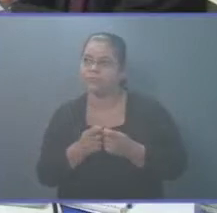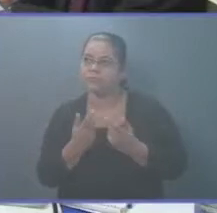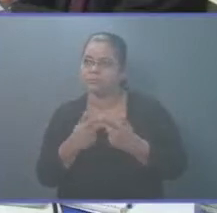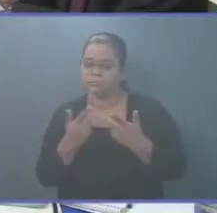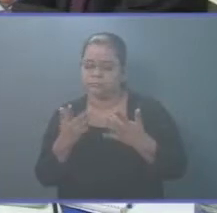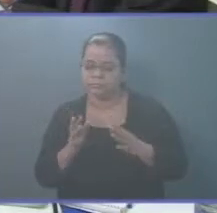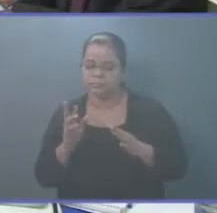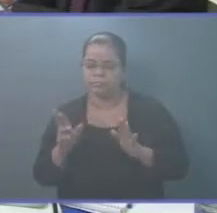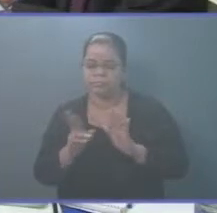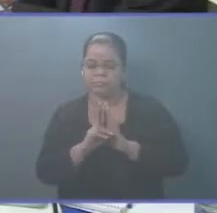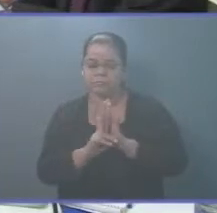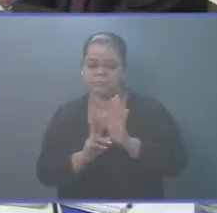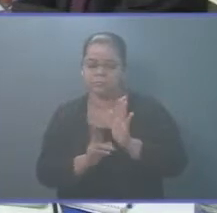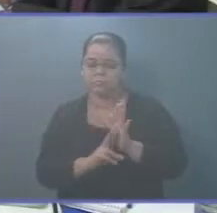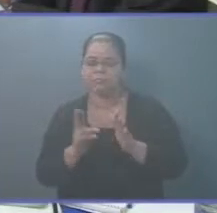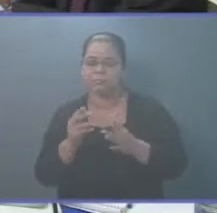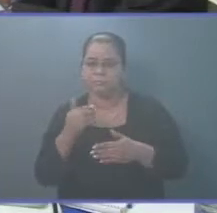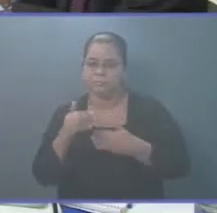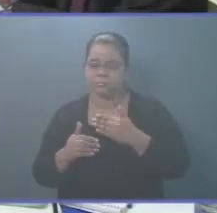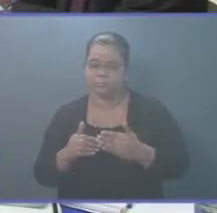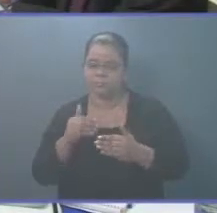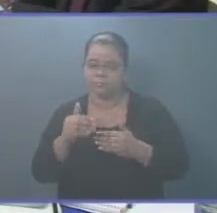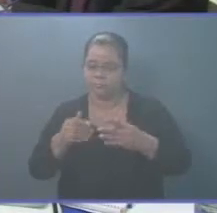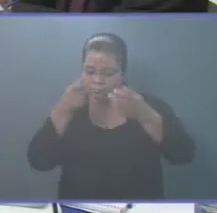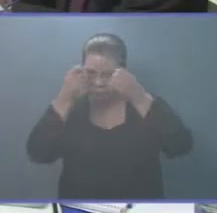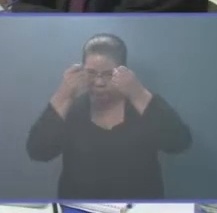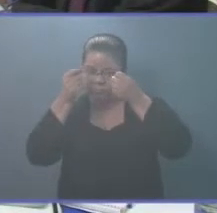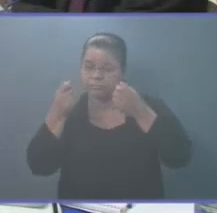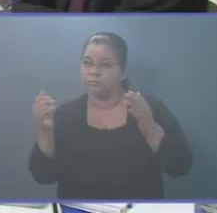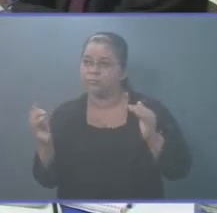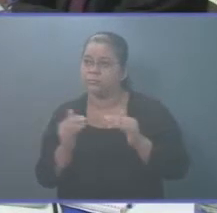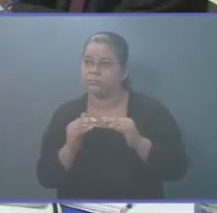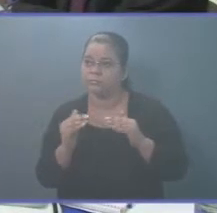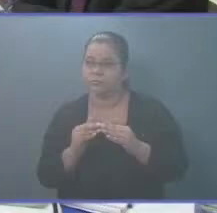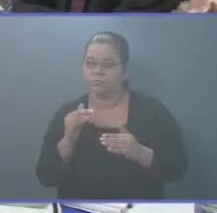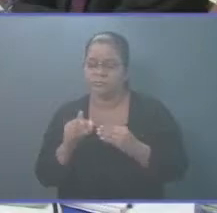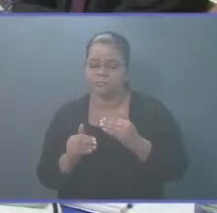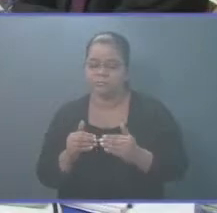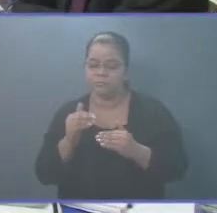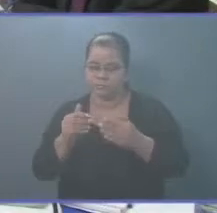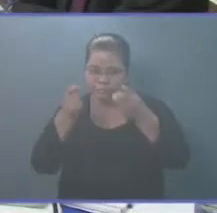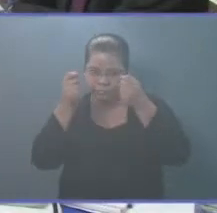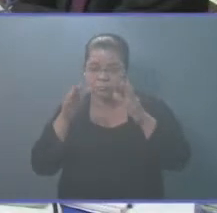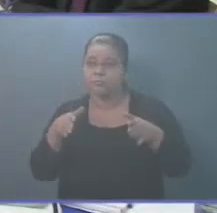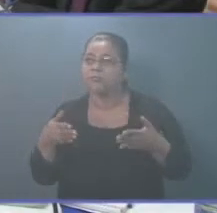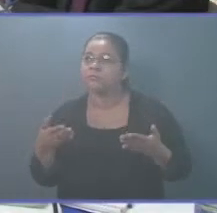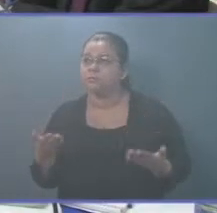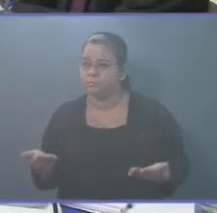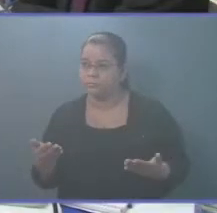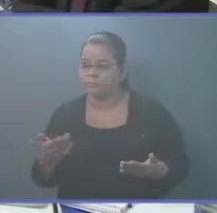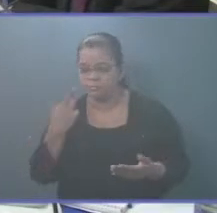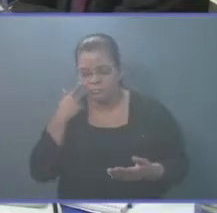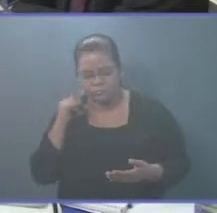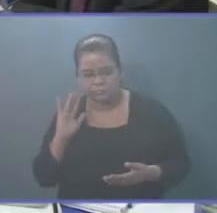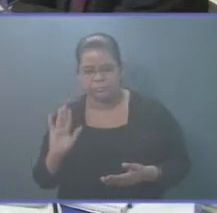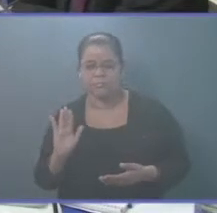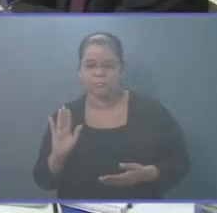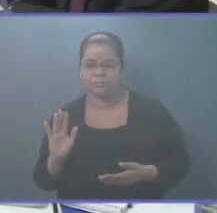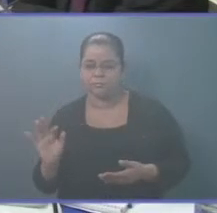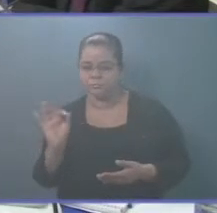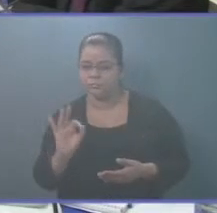cuanto a las reglas del proceso penal y procesal penal. porque dar prueba o dar